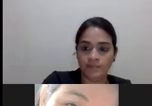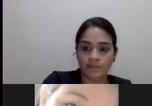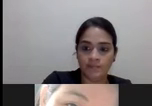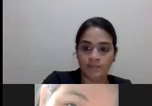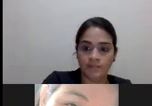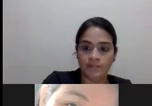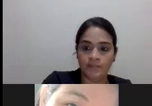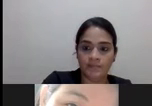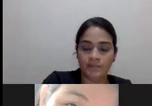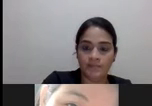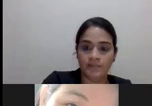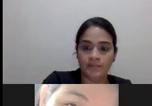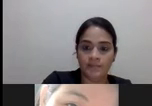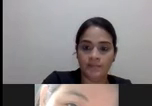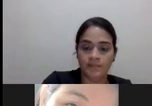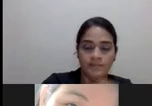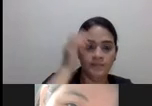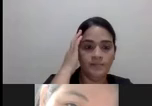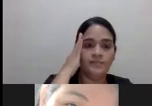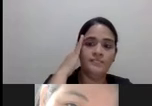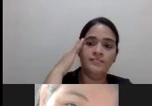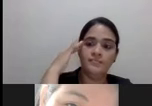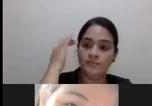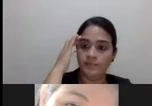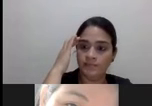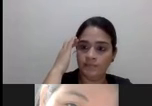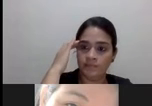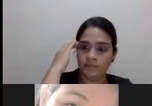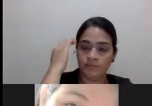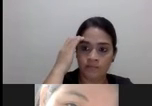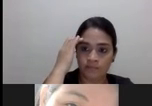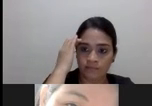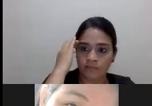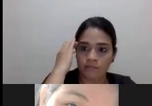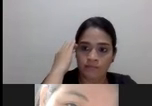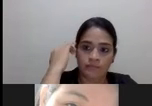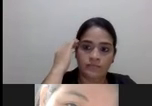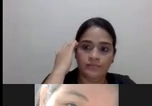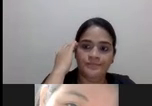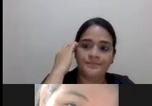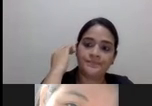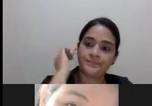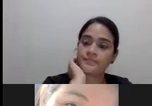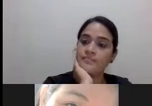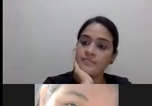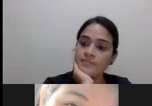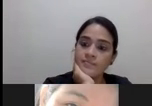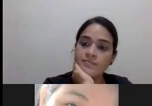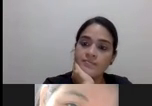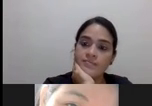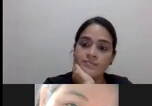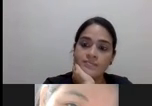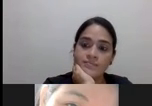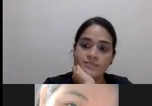propia. Porque... Uh-huh. De tal forma que los estudiantes ya no le tengan miedo a la música, sino como